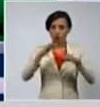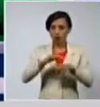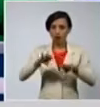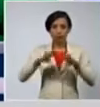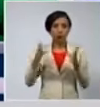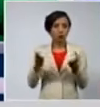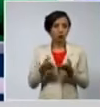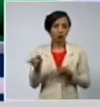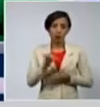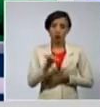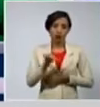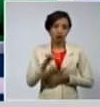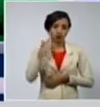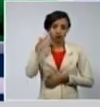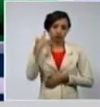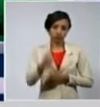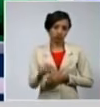encontrado,